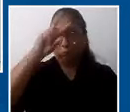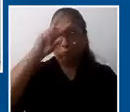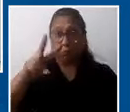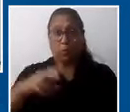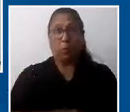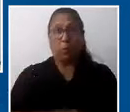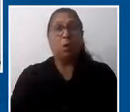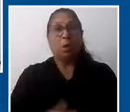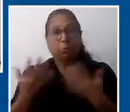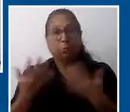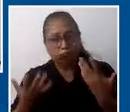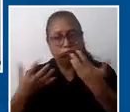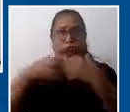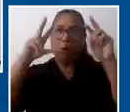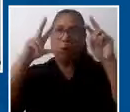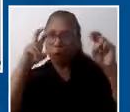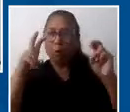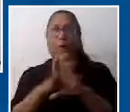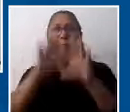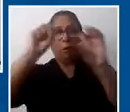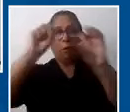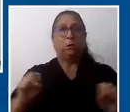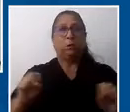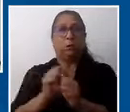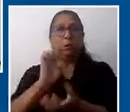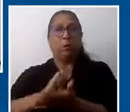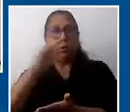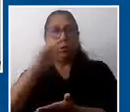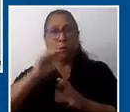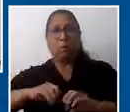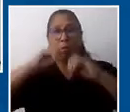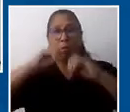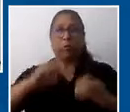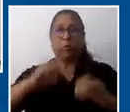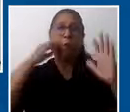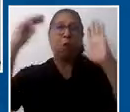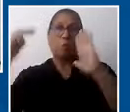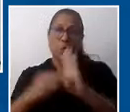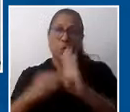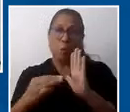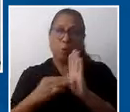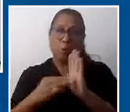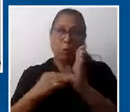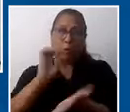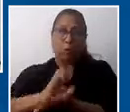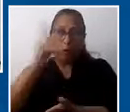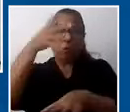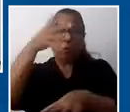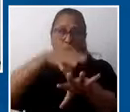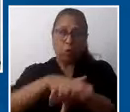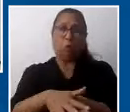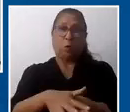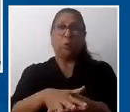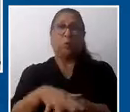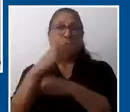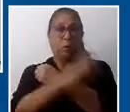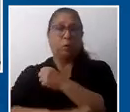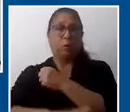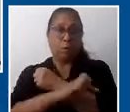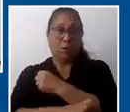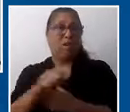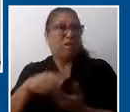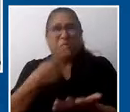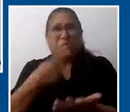en relación con el sistema educativo, en relación con la implementación del modelo de educación inclusiva en nuestro país. ¿Esto qué